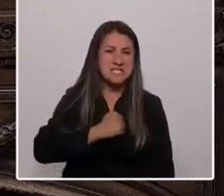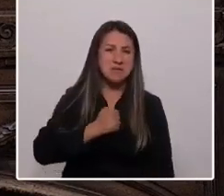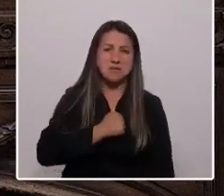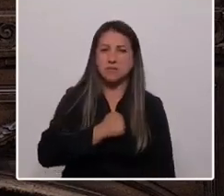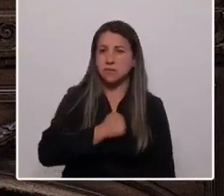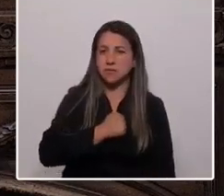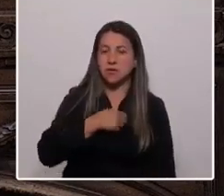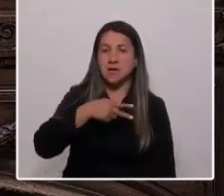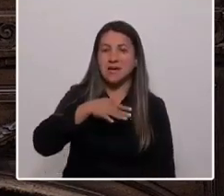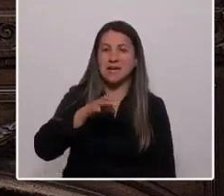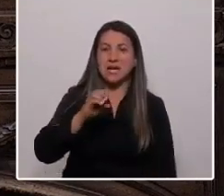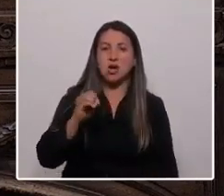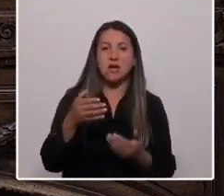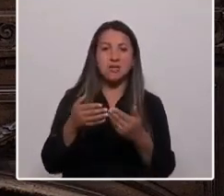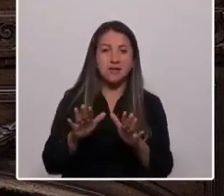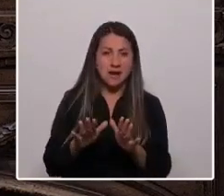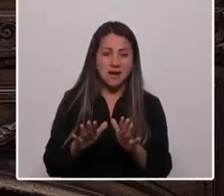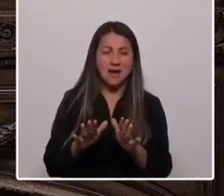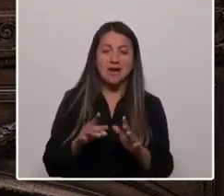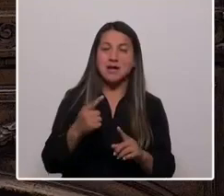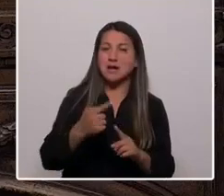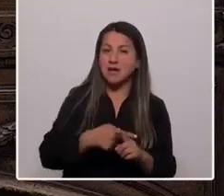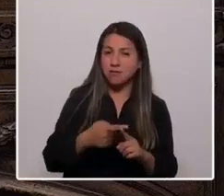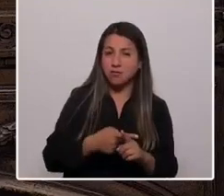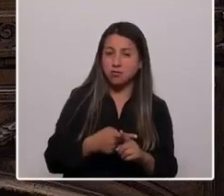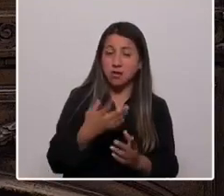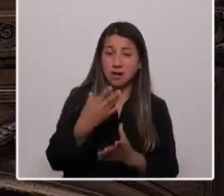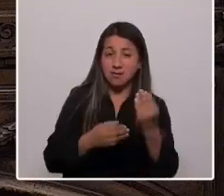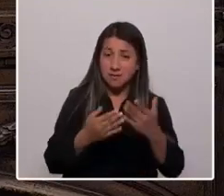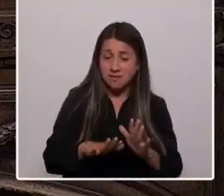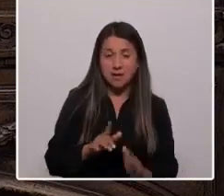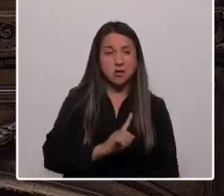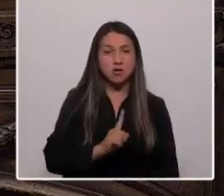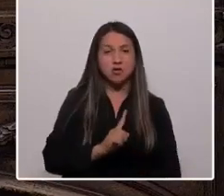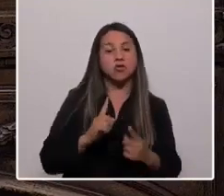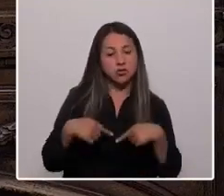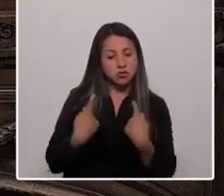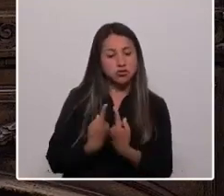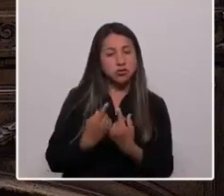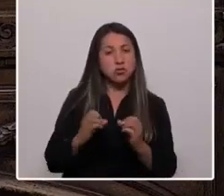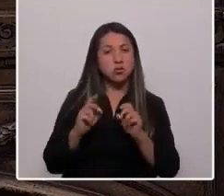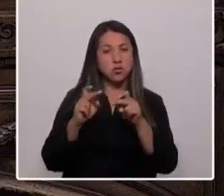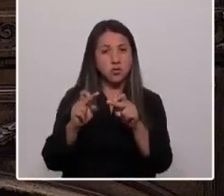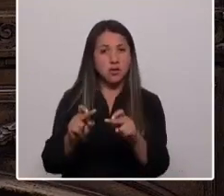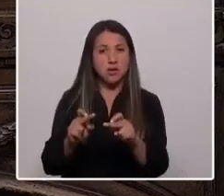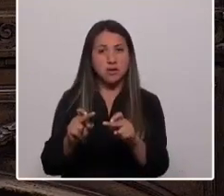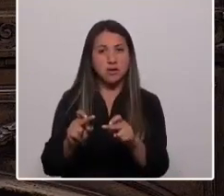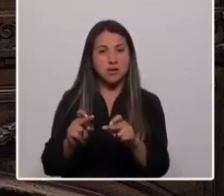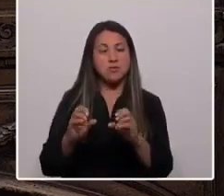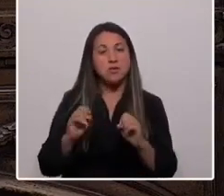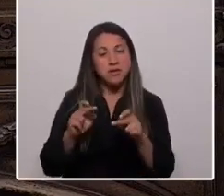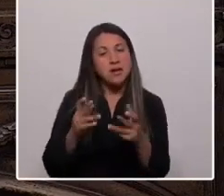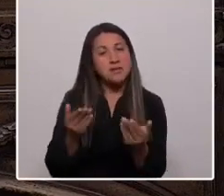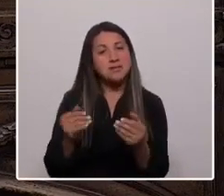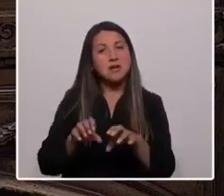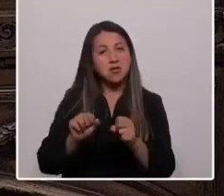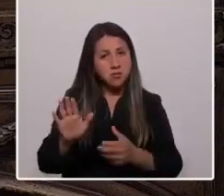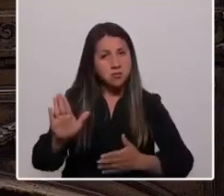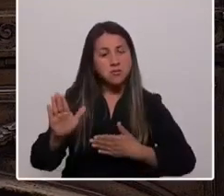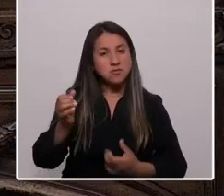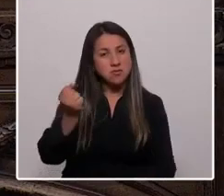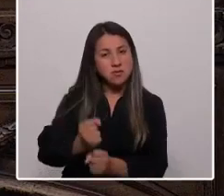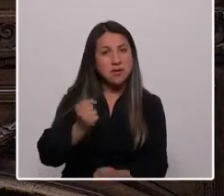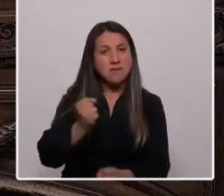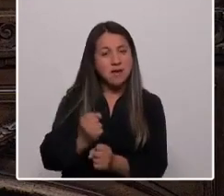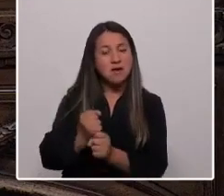ni con el abuso será una oportunidad nuestra una oportunidad que requiere un compromiso de trabajo y sobre